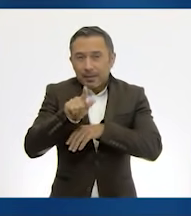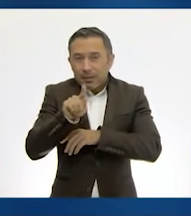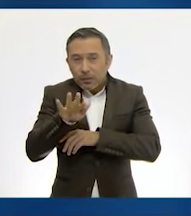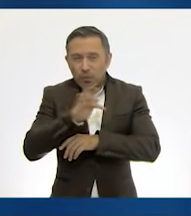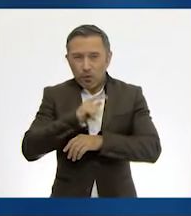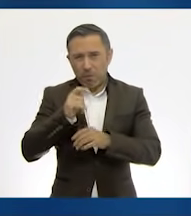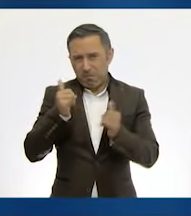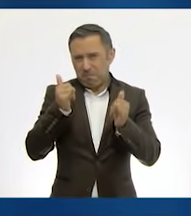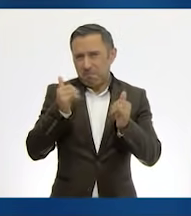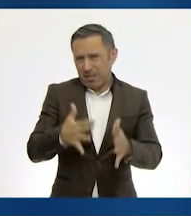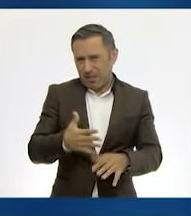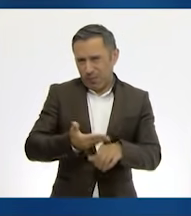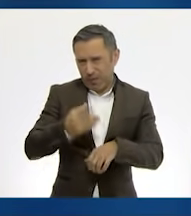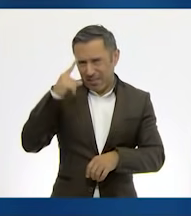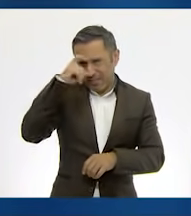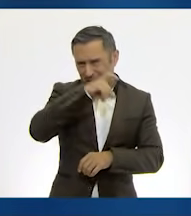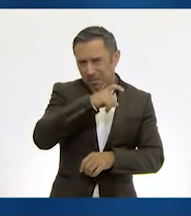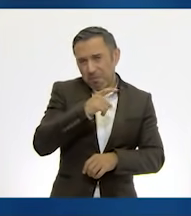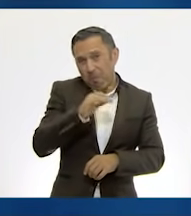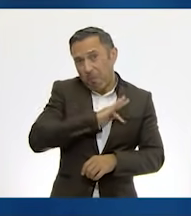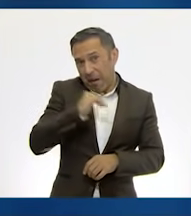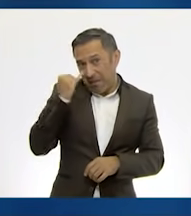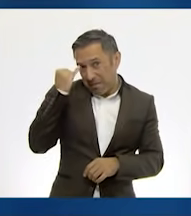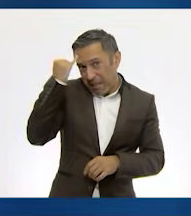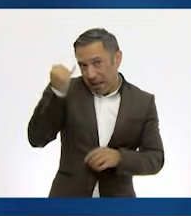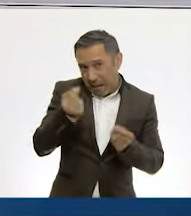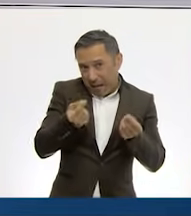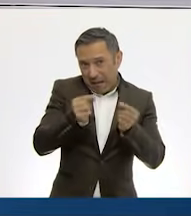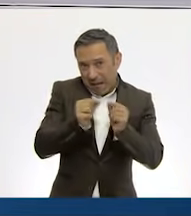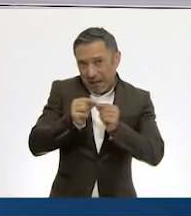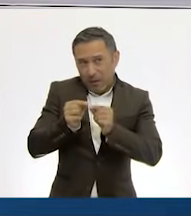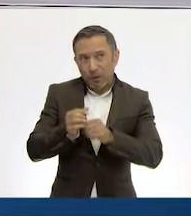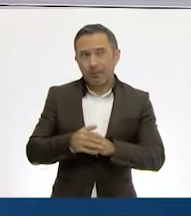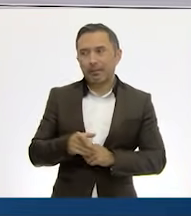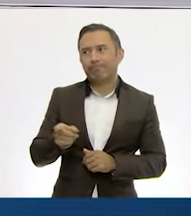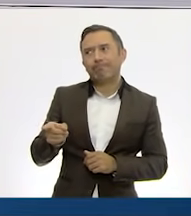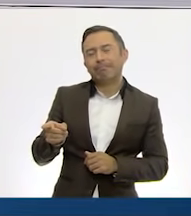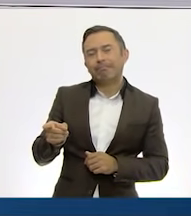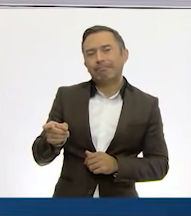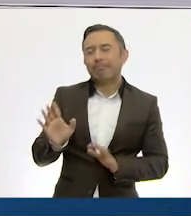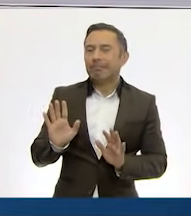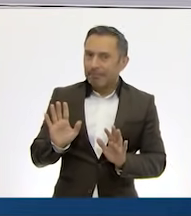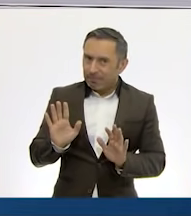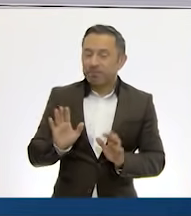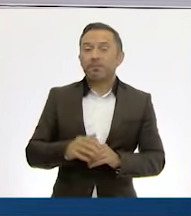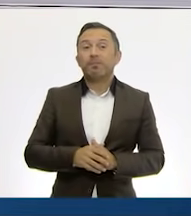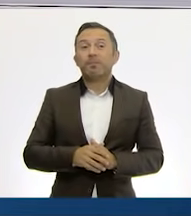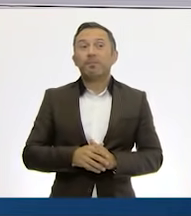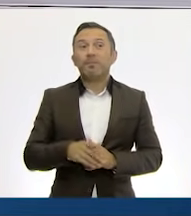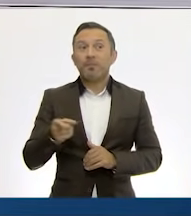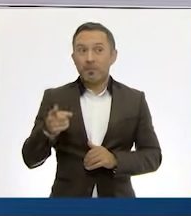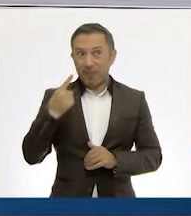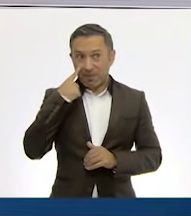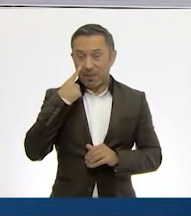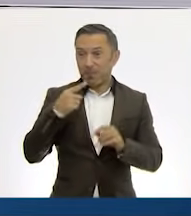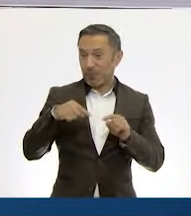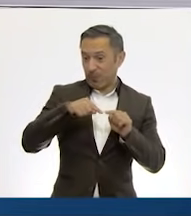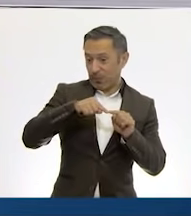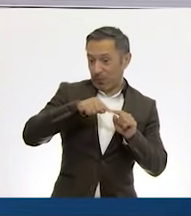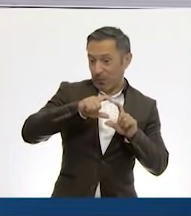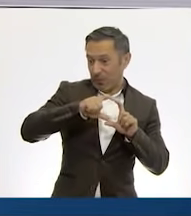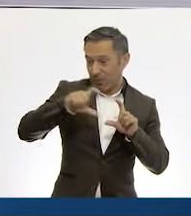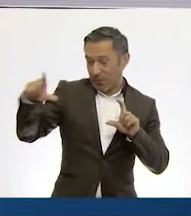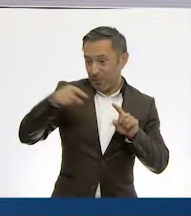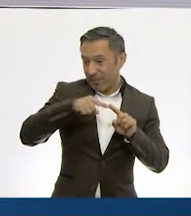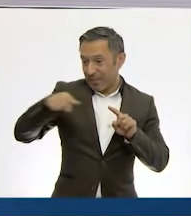Aunque creo que es un poco complicado, pero esto sería una forma. Pues, ¿qué te parece? Podríamos tomar como referencia que el trayecto total es de un